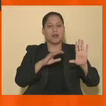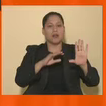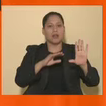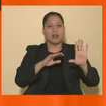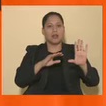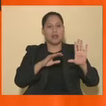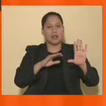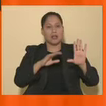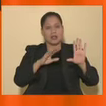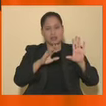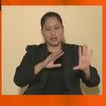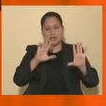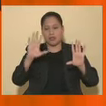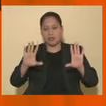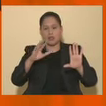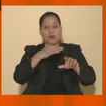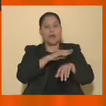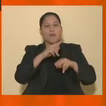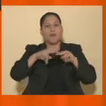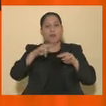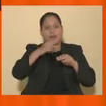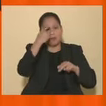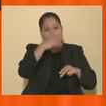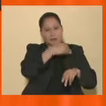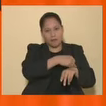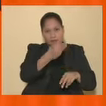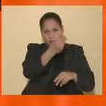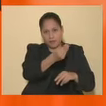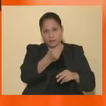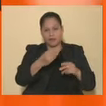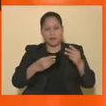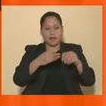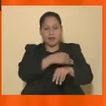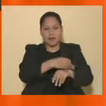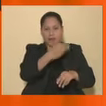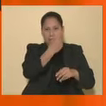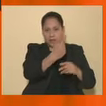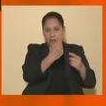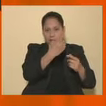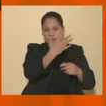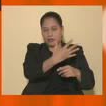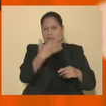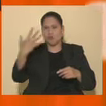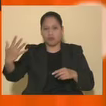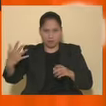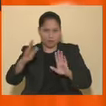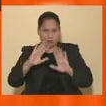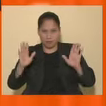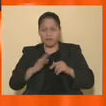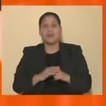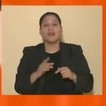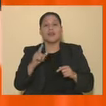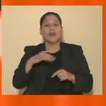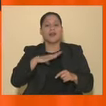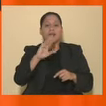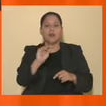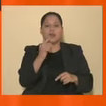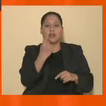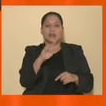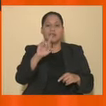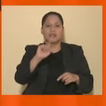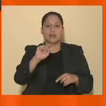¿no? Excelente. Exacto. Entonces, ¿qué vamos? Vamos a darlo mitad y mitad Twitter. Perfecto. Perfecto. Les damos el teléfono en el estudio, que es el